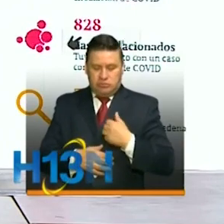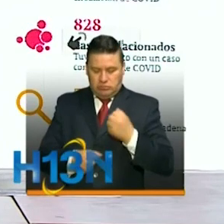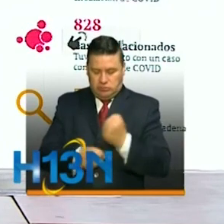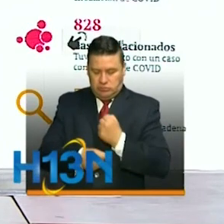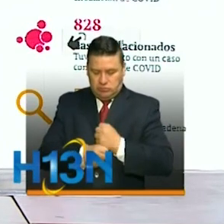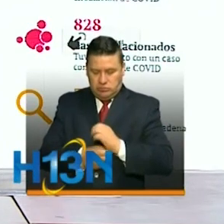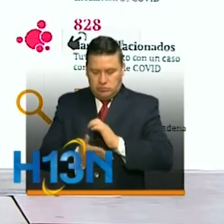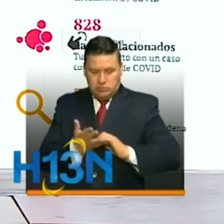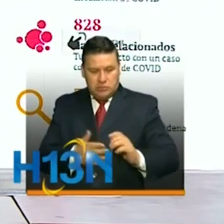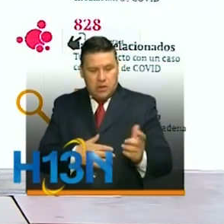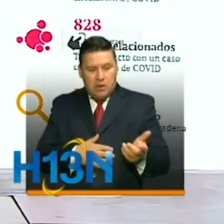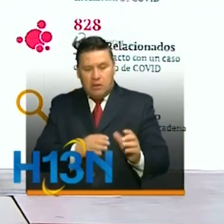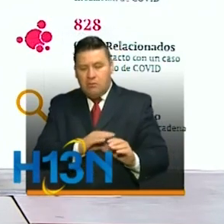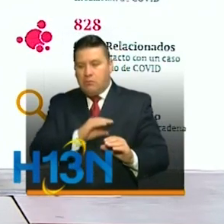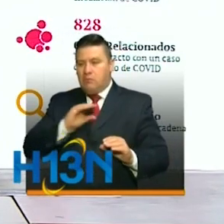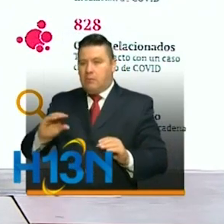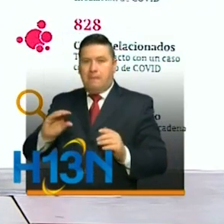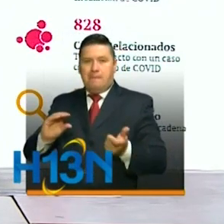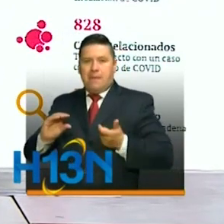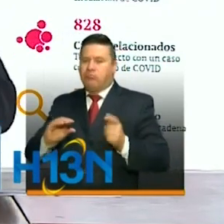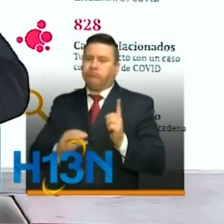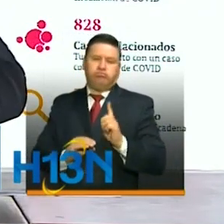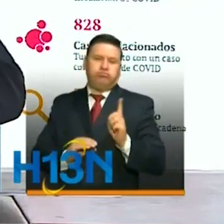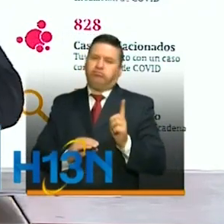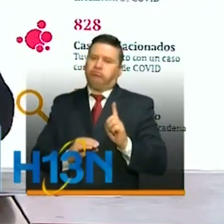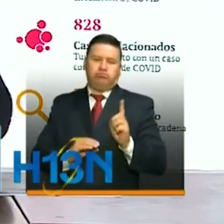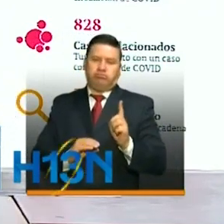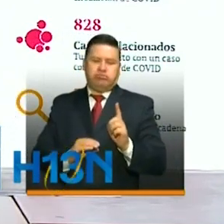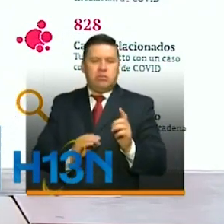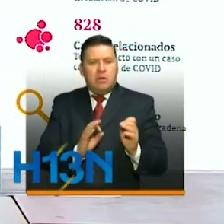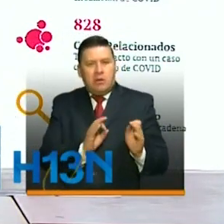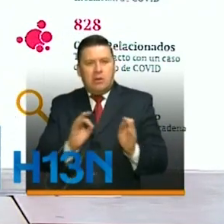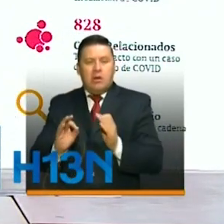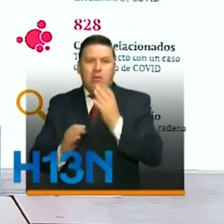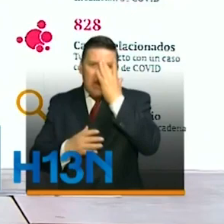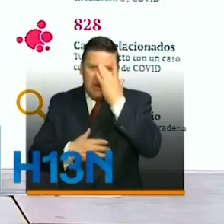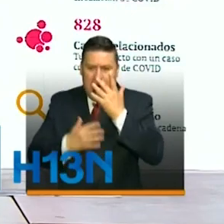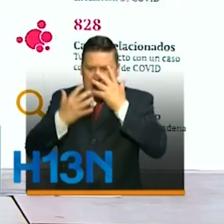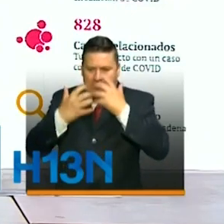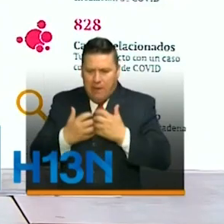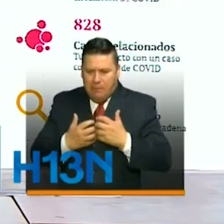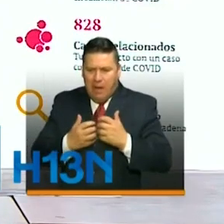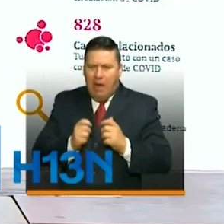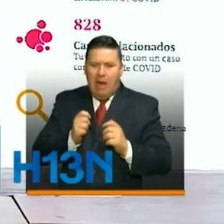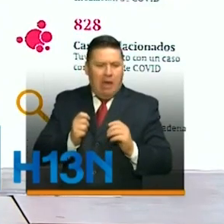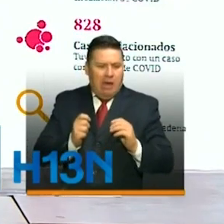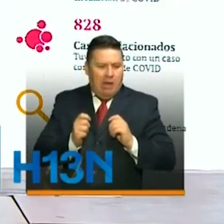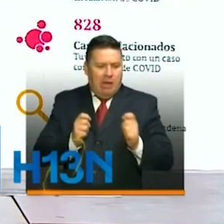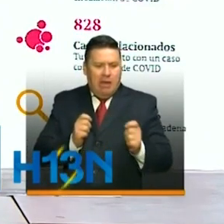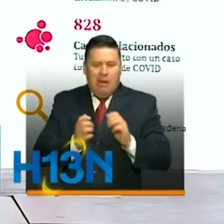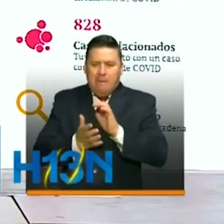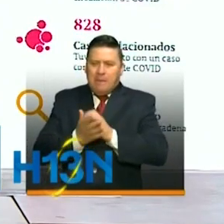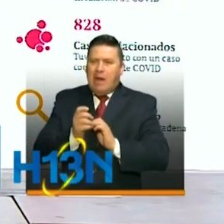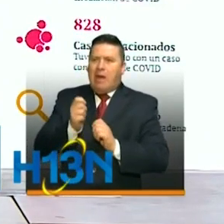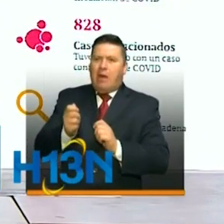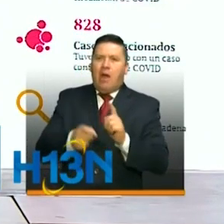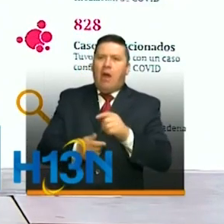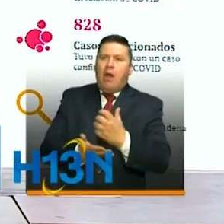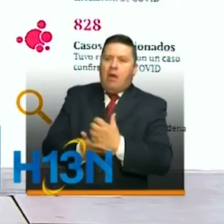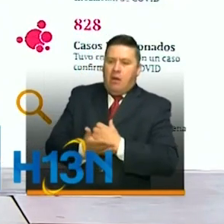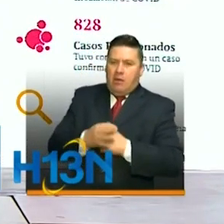los trabajadores ni por parte de los empleadores. Esto es para generar un alivio también en el ingreso de muchas